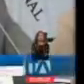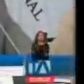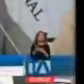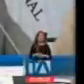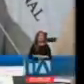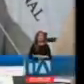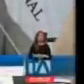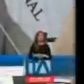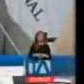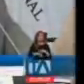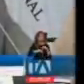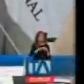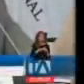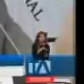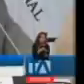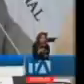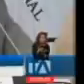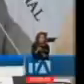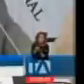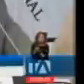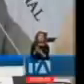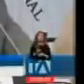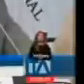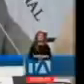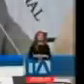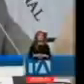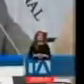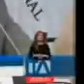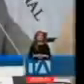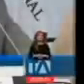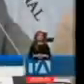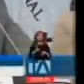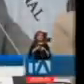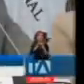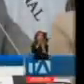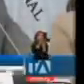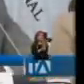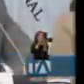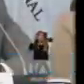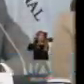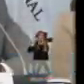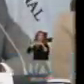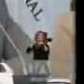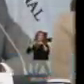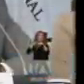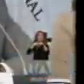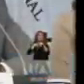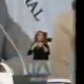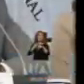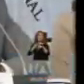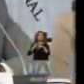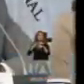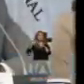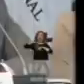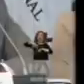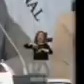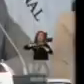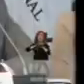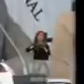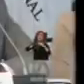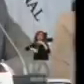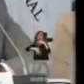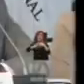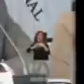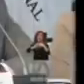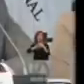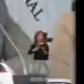para financiar a través del BEDE a los proyectos de los gobiernos autónomos descentralizados, Agua para Todos, que también es parte